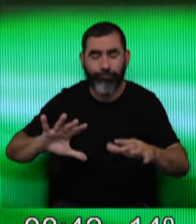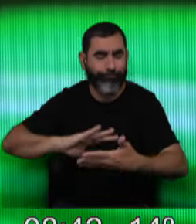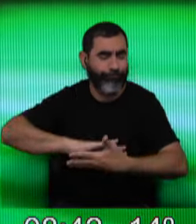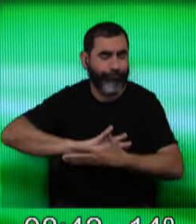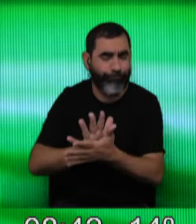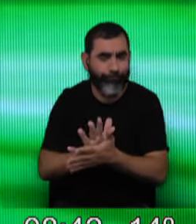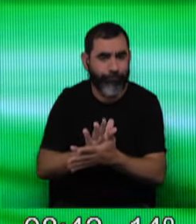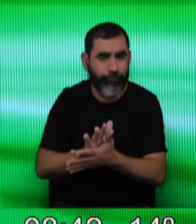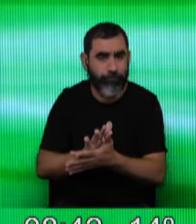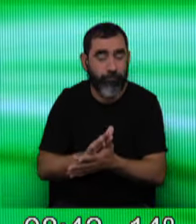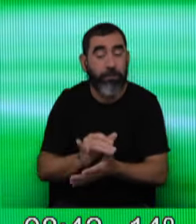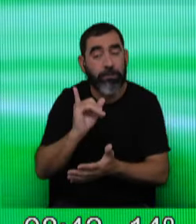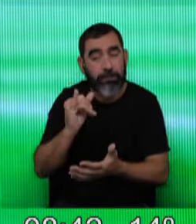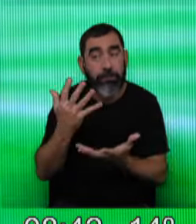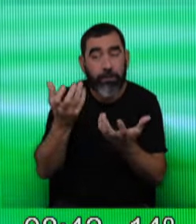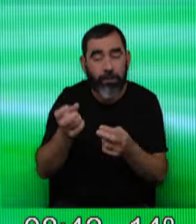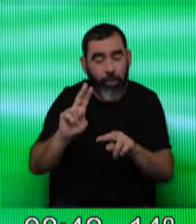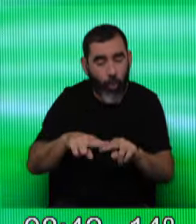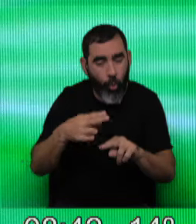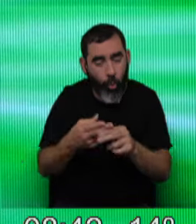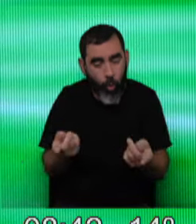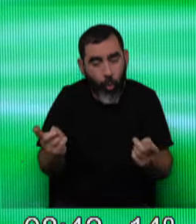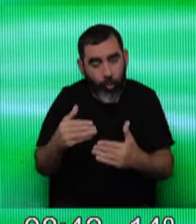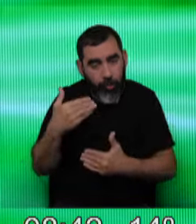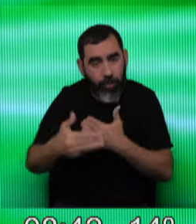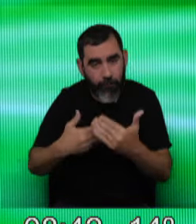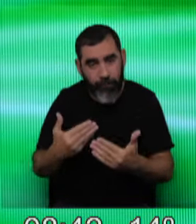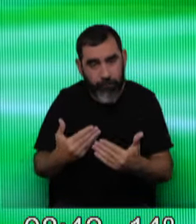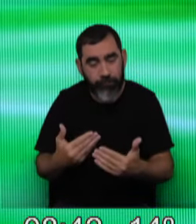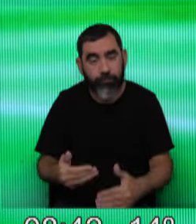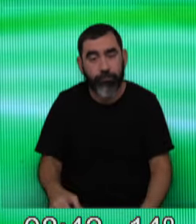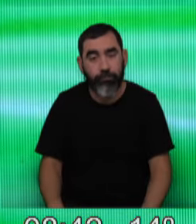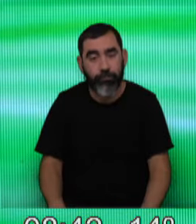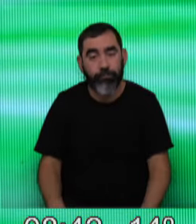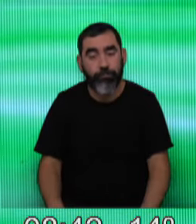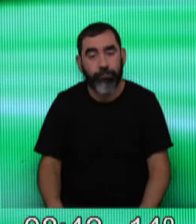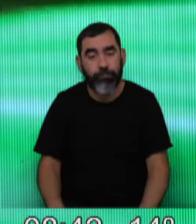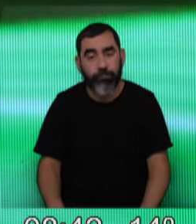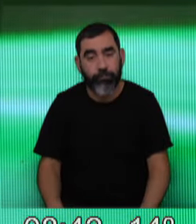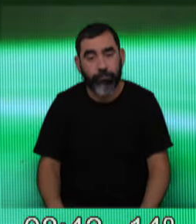estamos tratando de reactivarla justamente mediante todo esto.